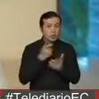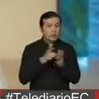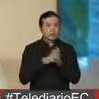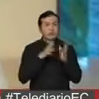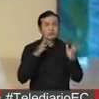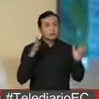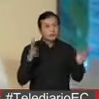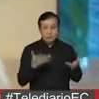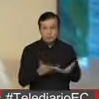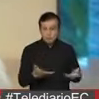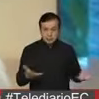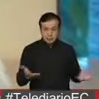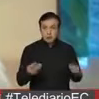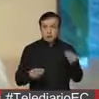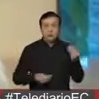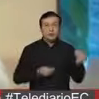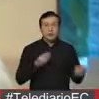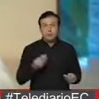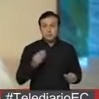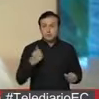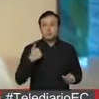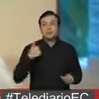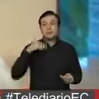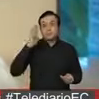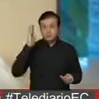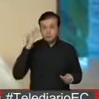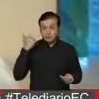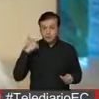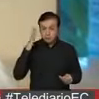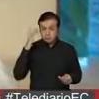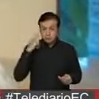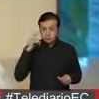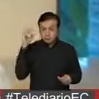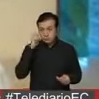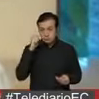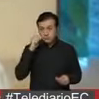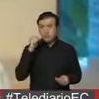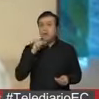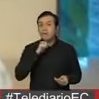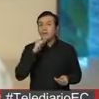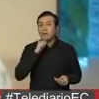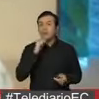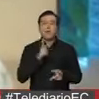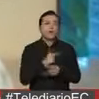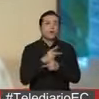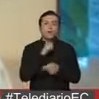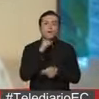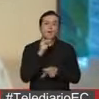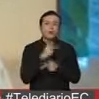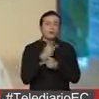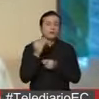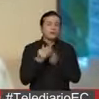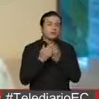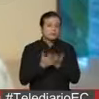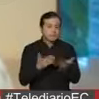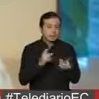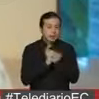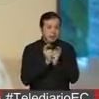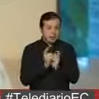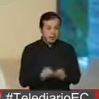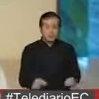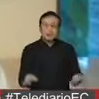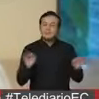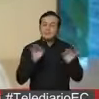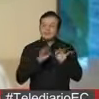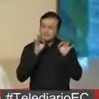del día, lo que termina eso es lo que vivimos ahora, una debilidad productiva. Entonces, ¿qué tenemos que hacer? Tenemos que hacer cambios estructurales de